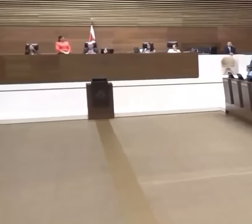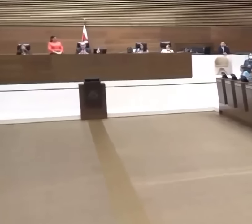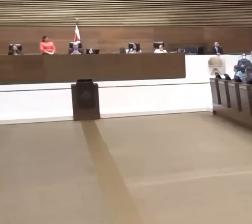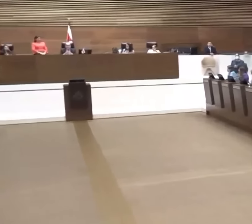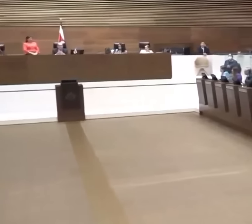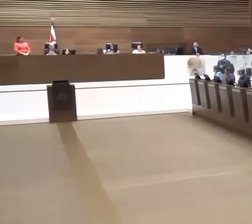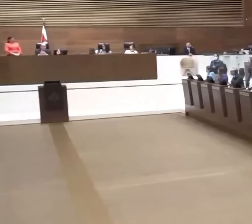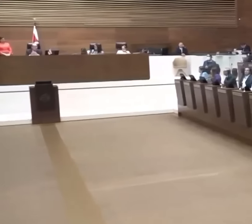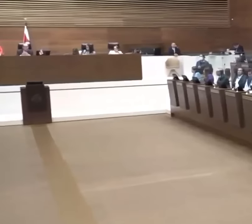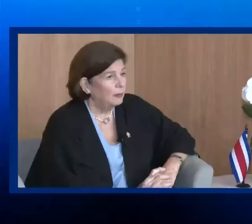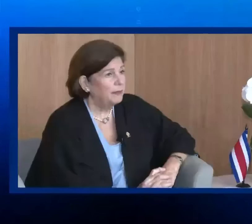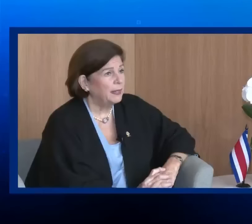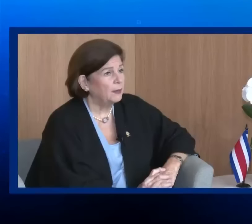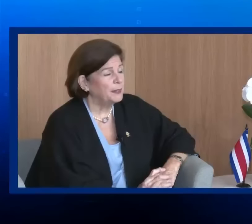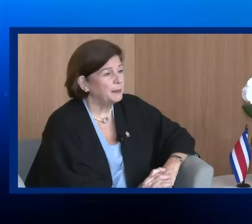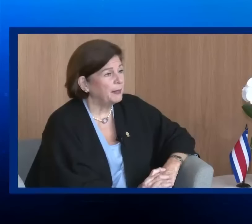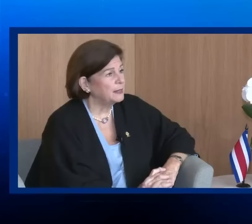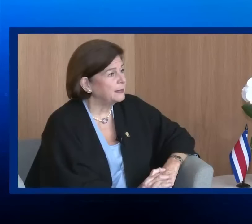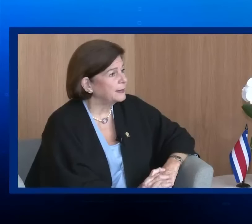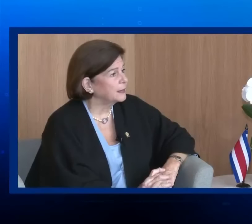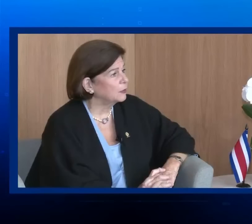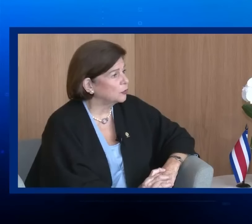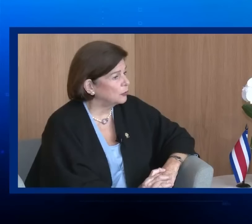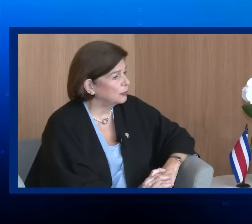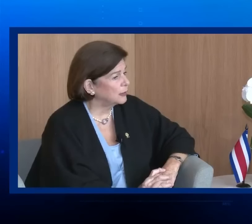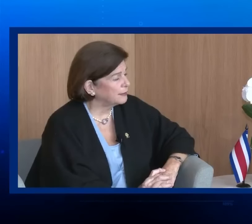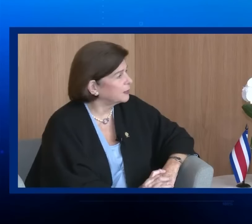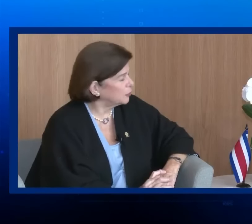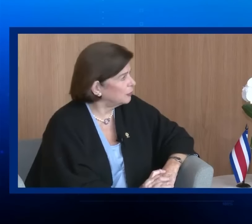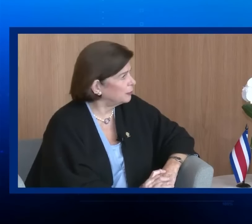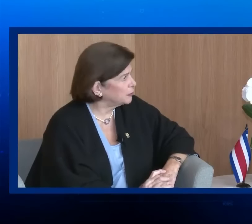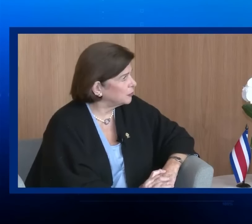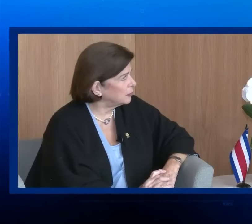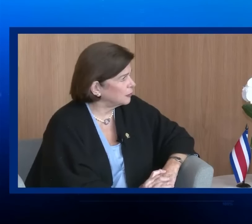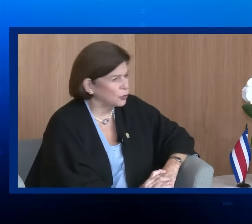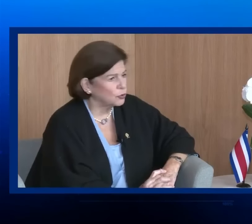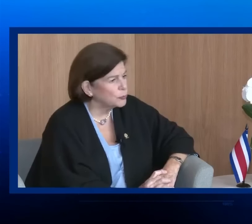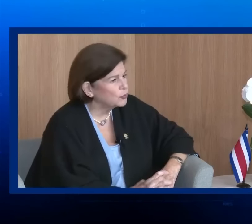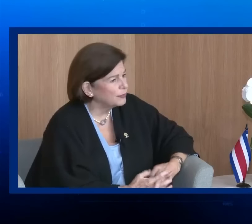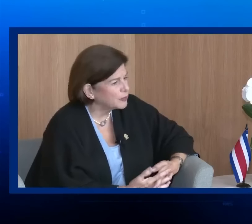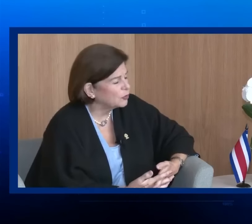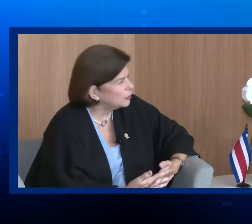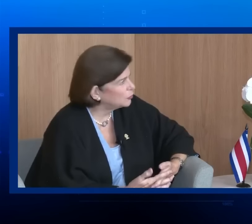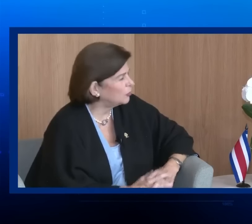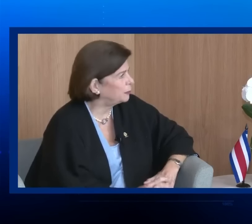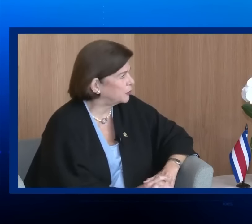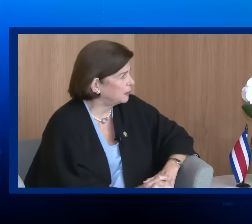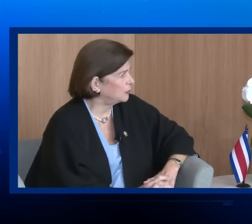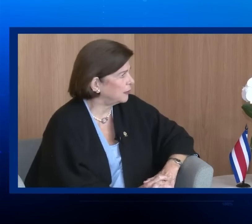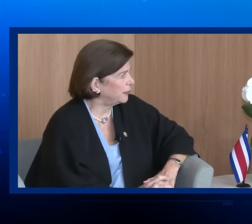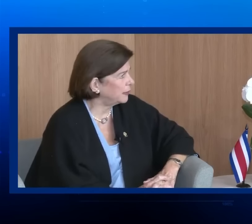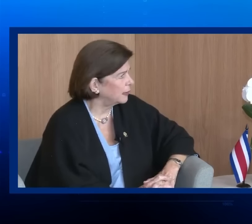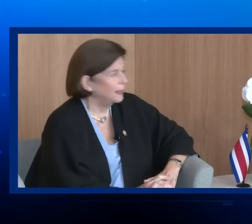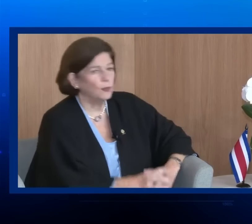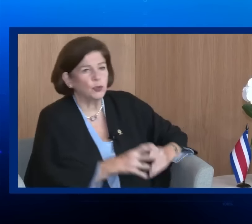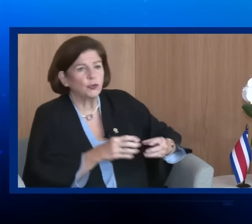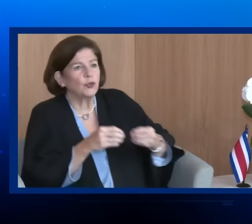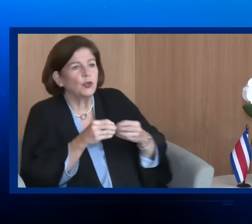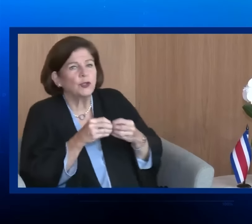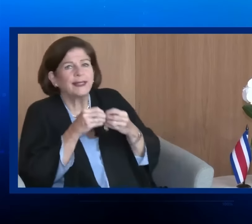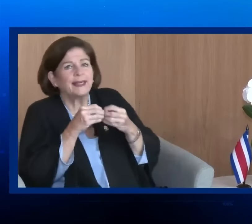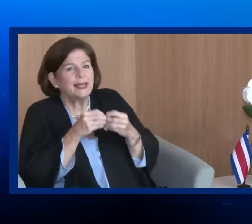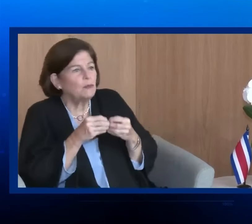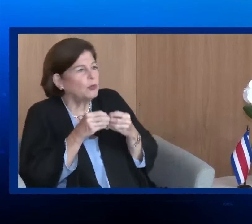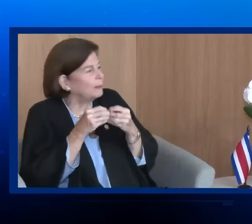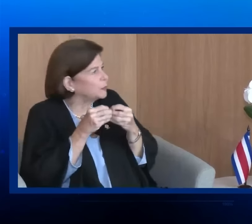de cara al 1 de mayo, doña Pilar? Mire, los principales interesados son esas fracciones de oposición. Nosotros somos una fracción de 8 diputados, don Javier. Nosotros